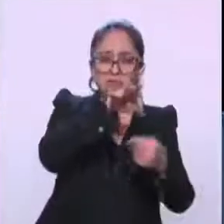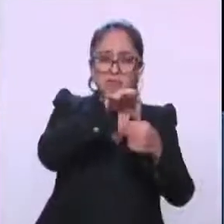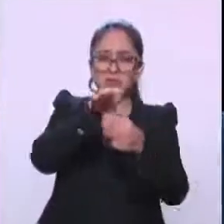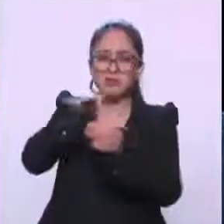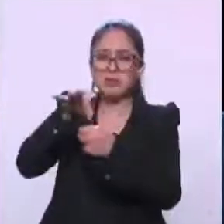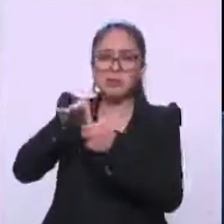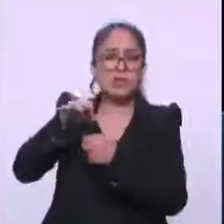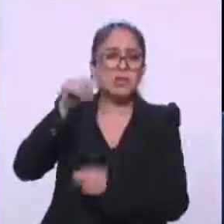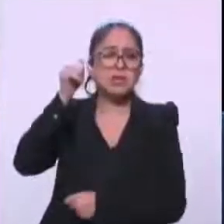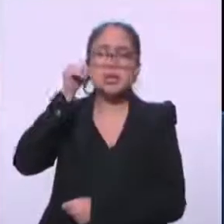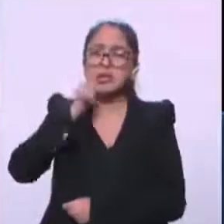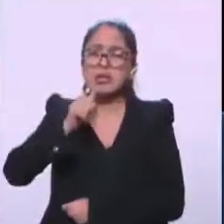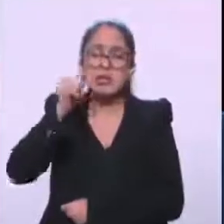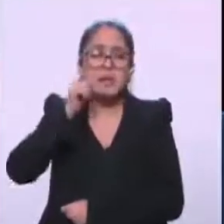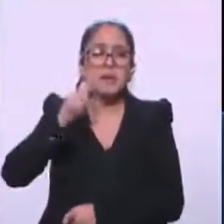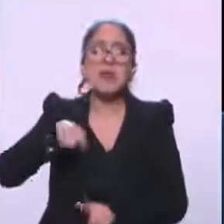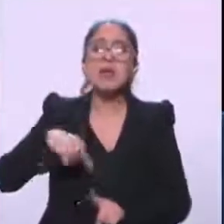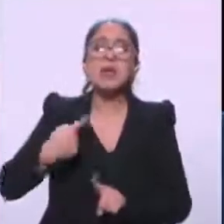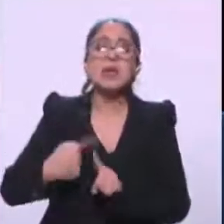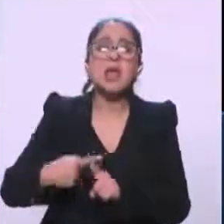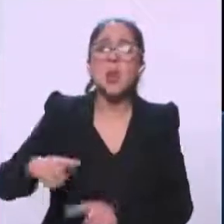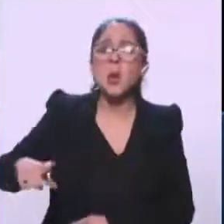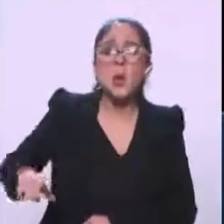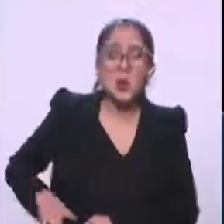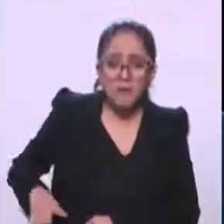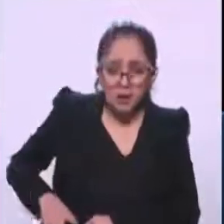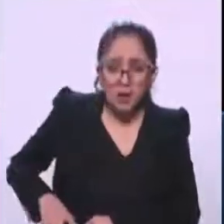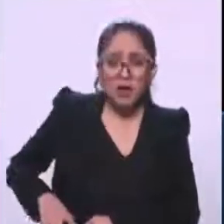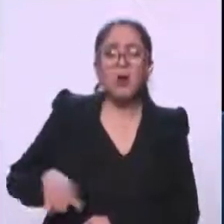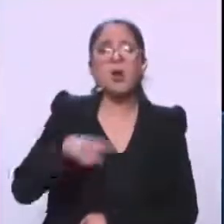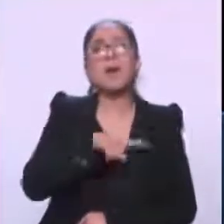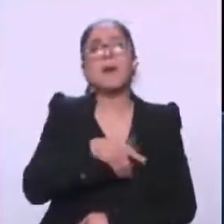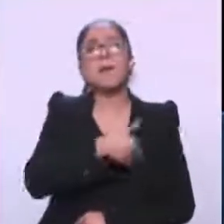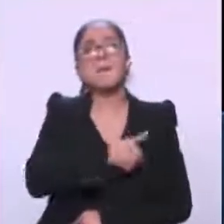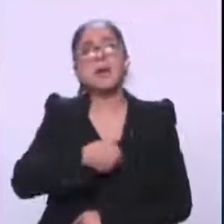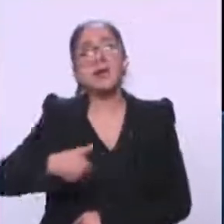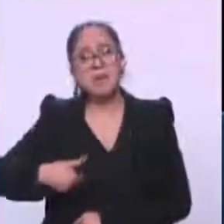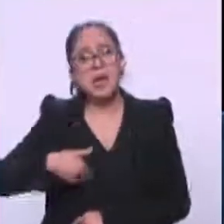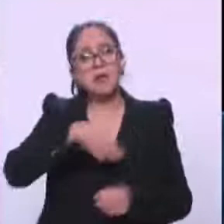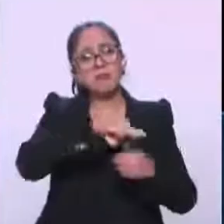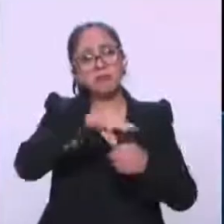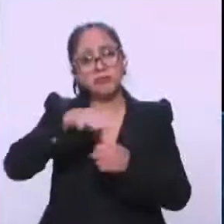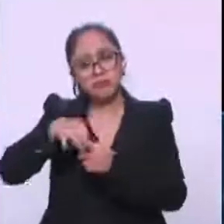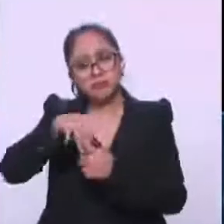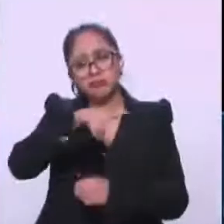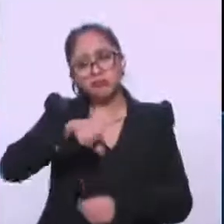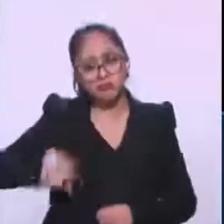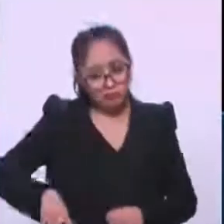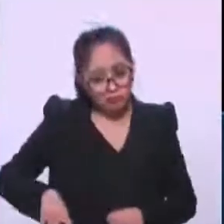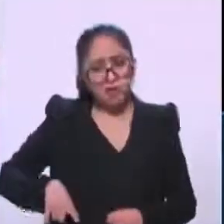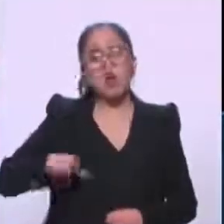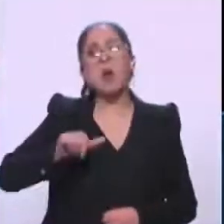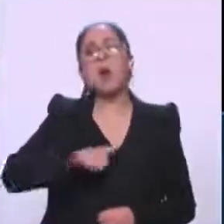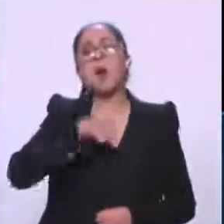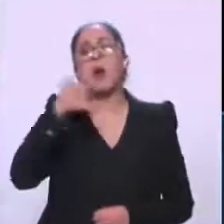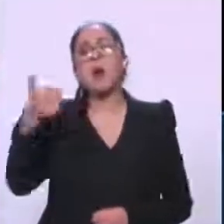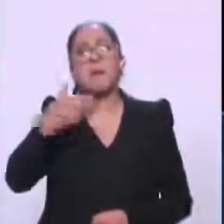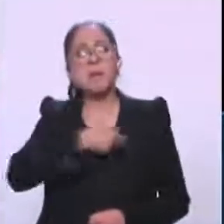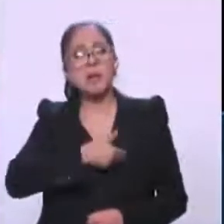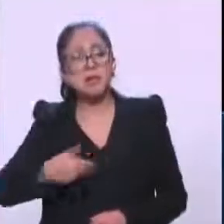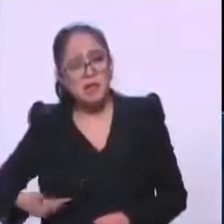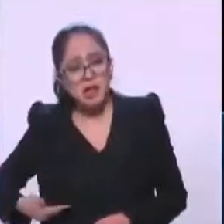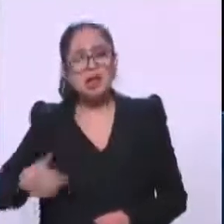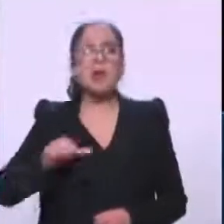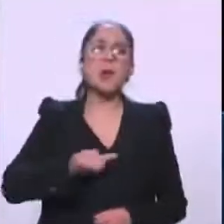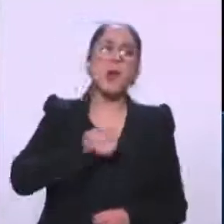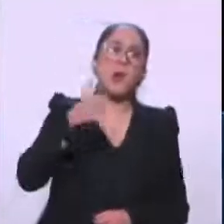siempre es el Ejecutivo. En una elección presidencial va a ser el presidente, en una elección de gobernador va a ser el gobernador, en una elección de alcaldía